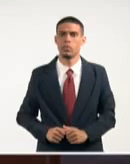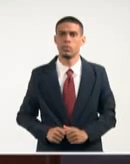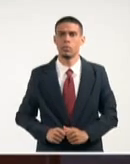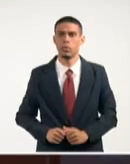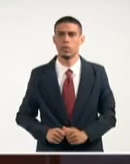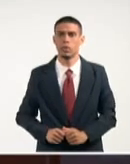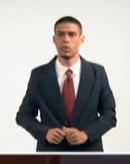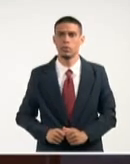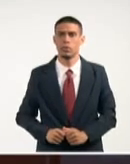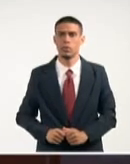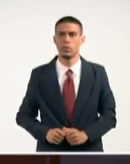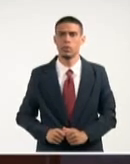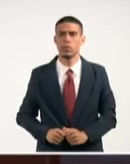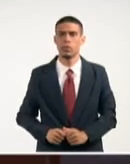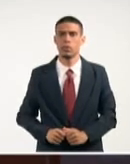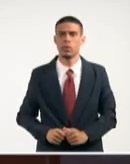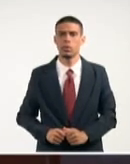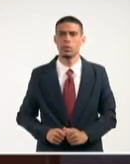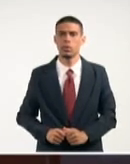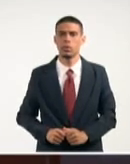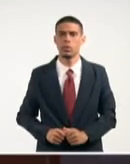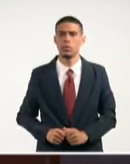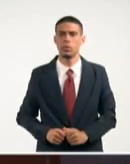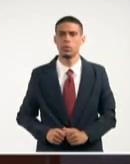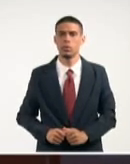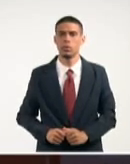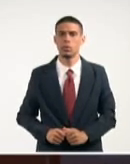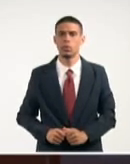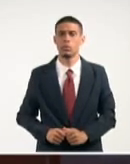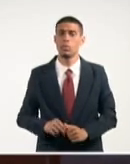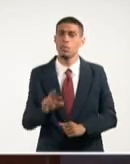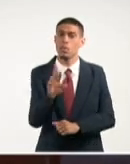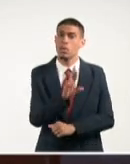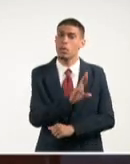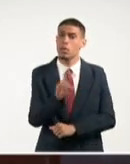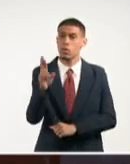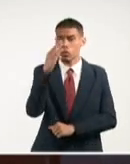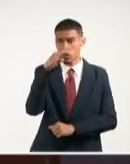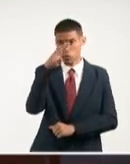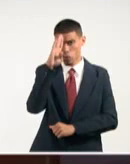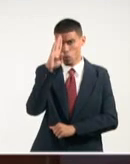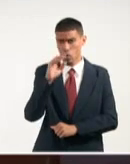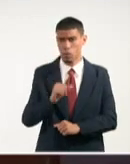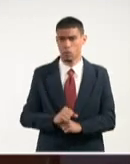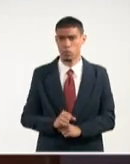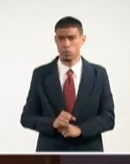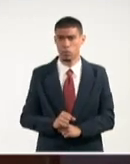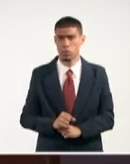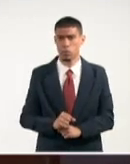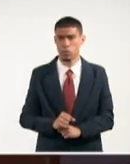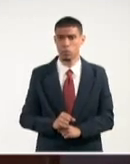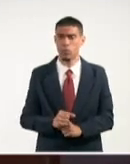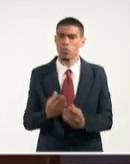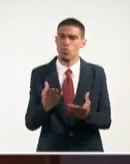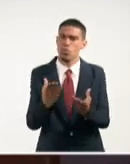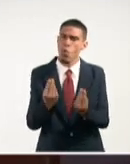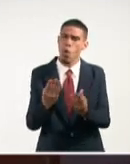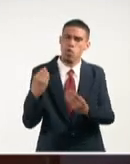ladrillo a ladrillo. En la Revolución Cubana ha tenido